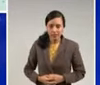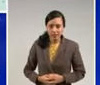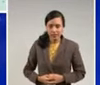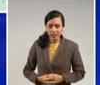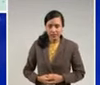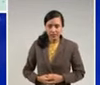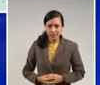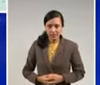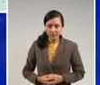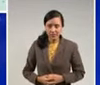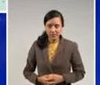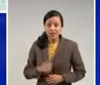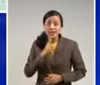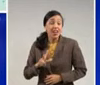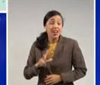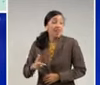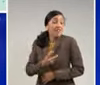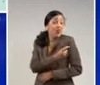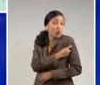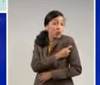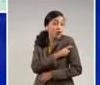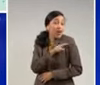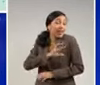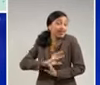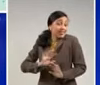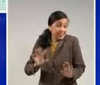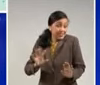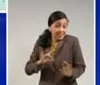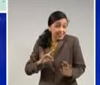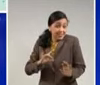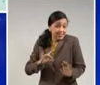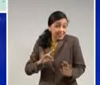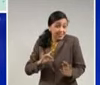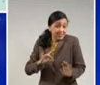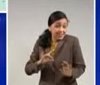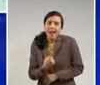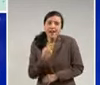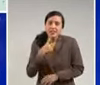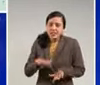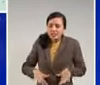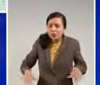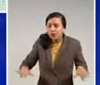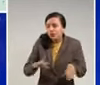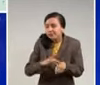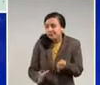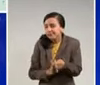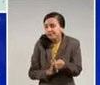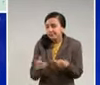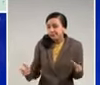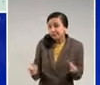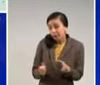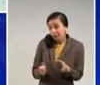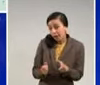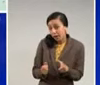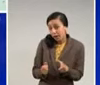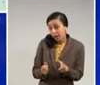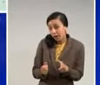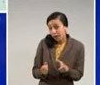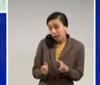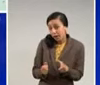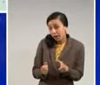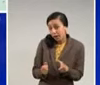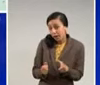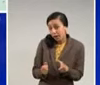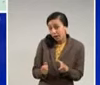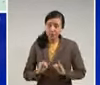tal, que indiscutiblemente ha estado influenciando en el comportamiento de la enfermedad. Hasta aquí la situación